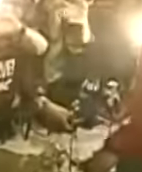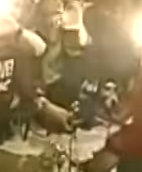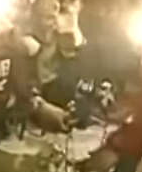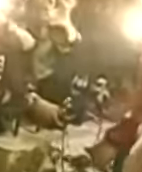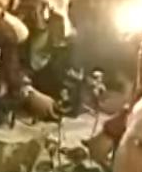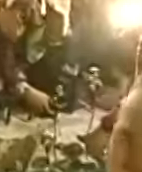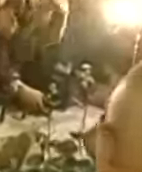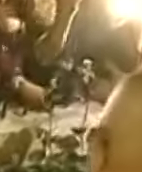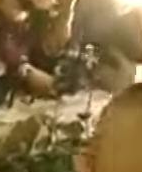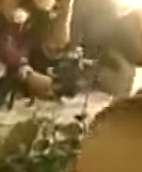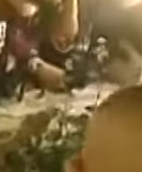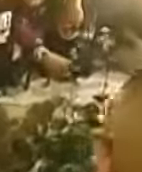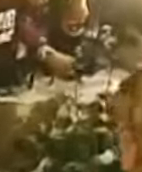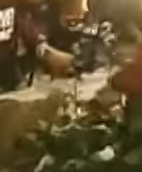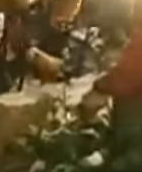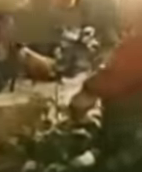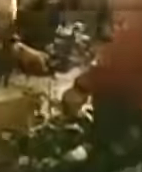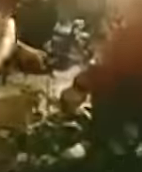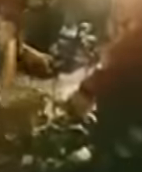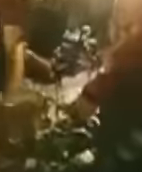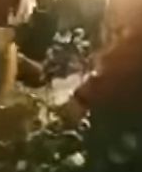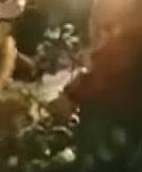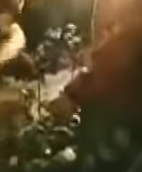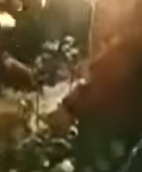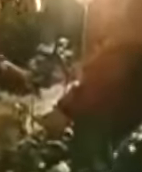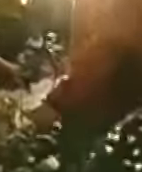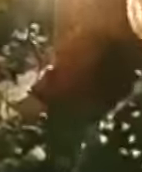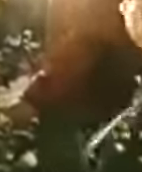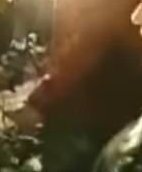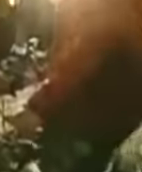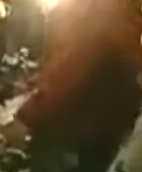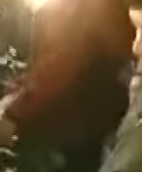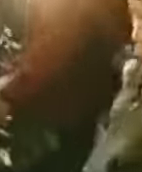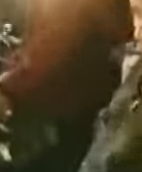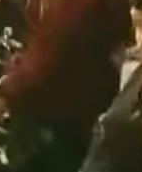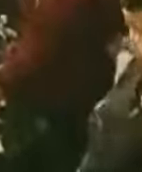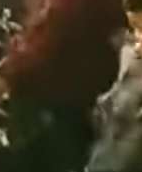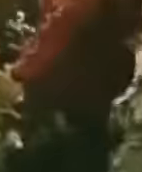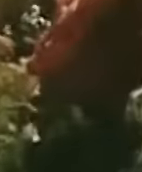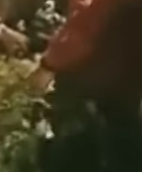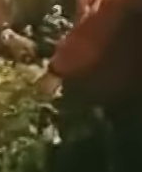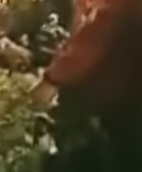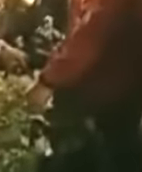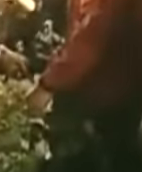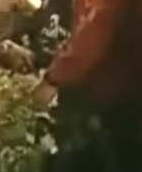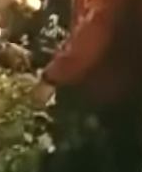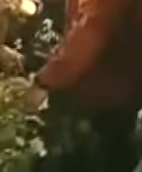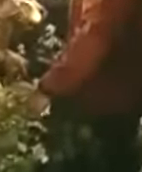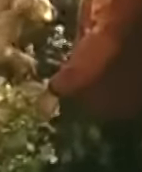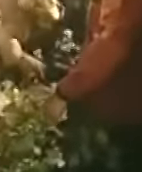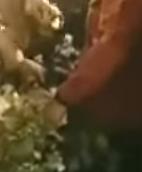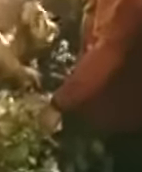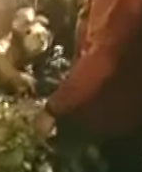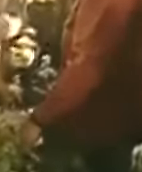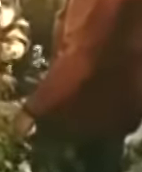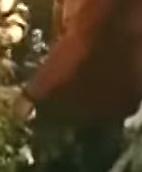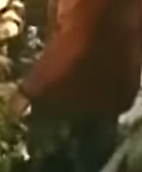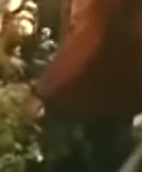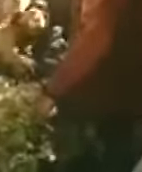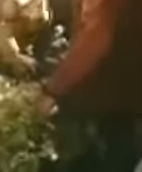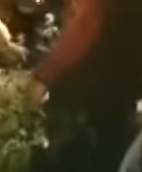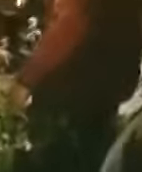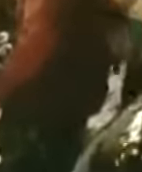neoespartano, dándole todo su cariño, todo su apoyo. Aquí vemos cómo estrecha las manos, cómo saluda